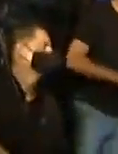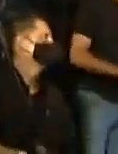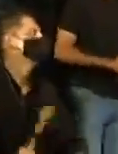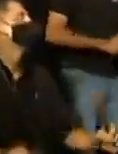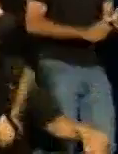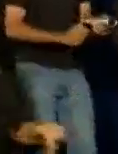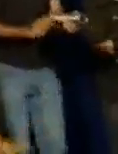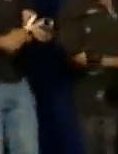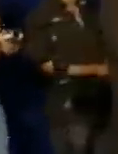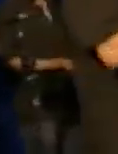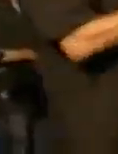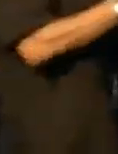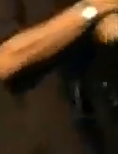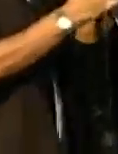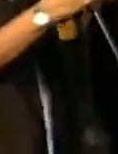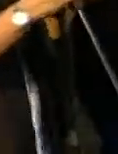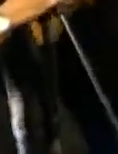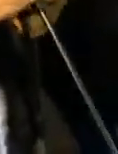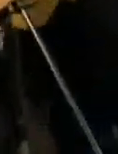bien